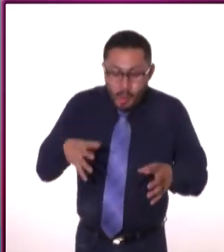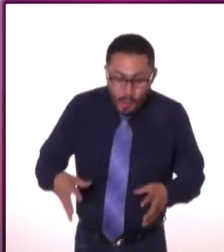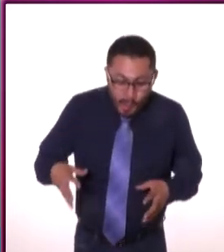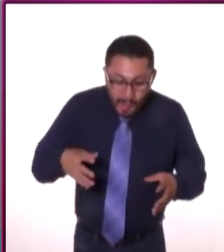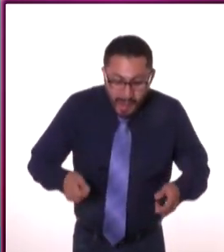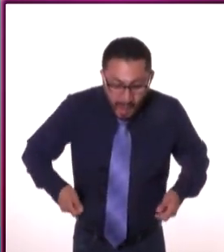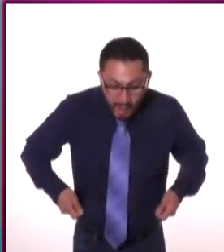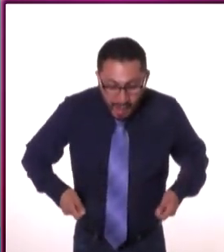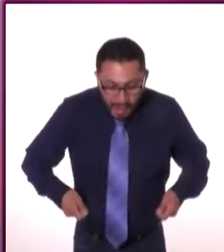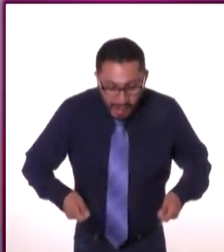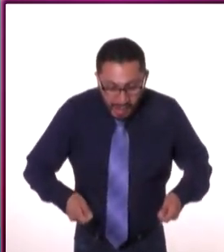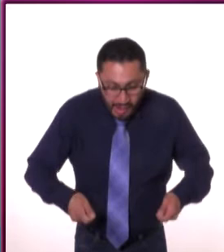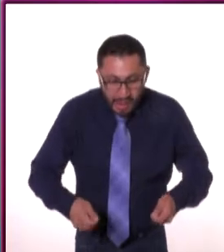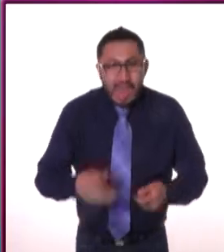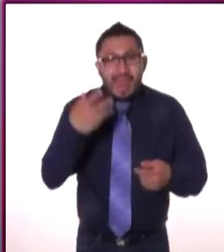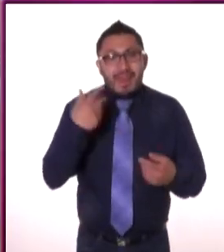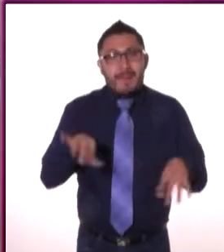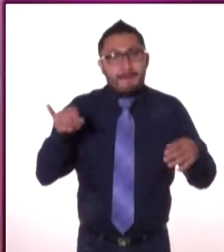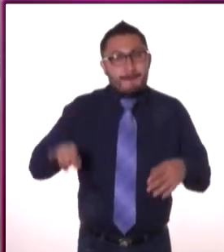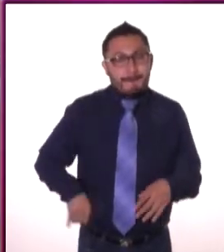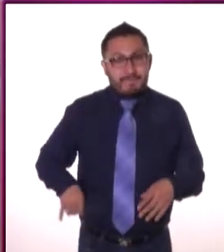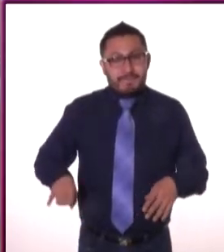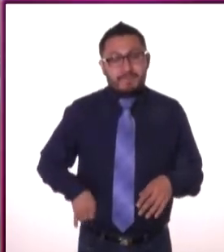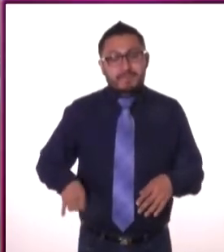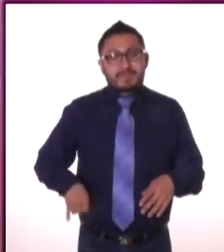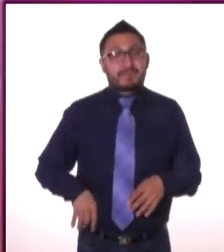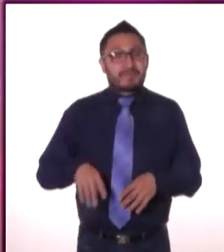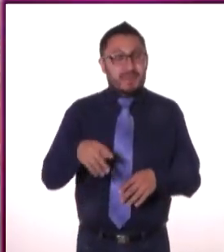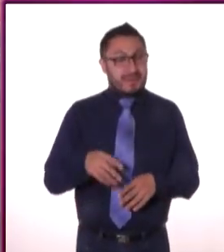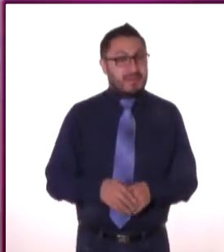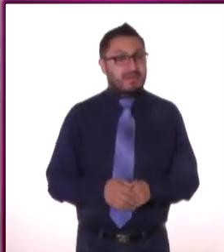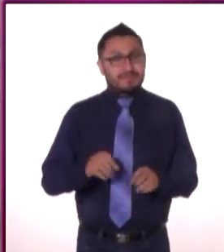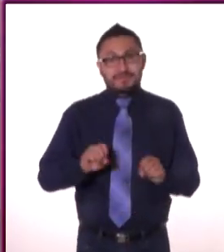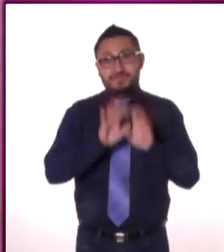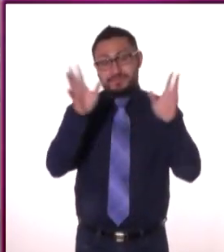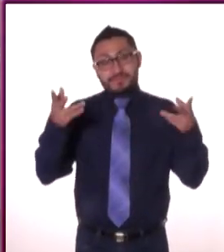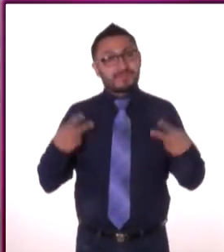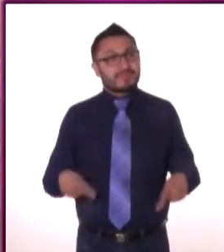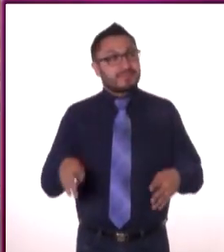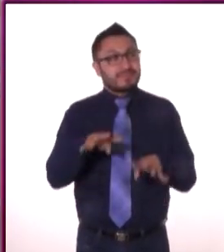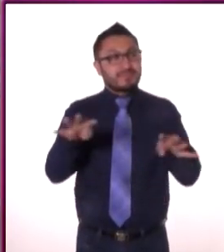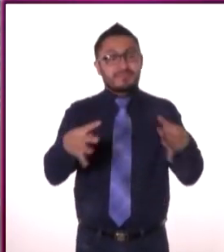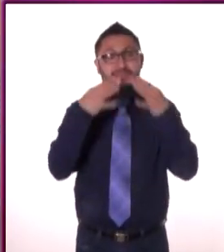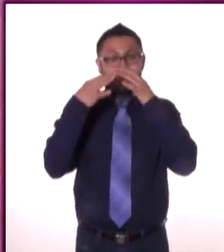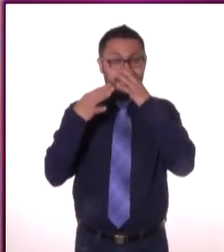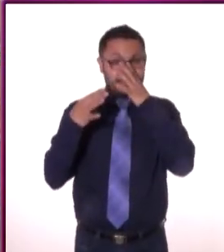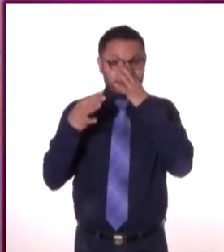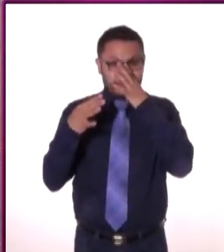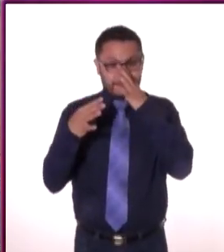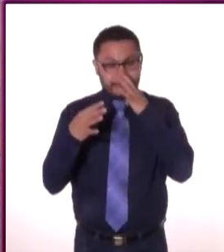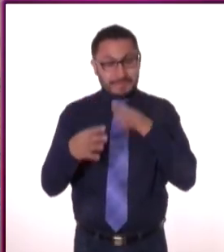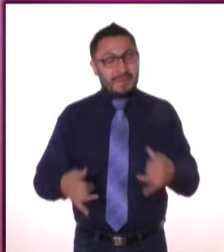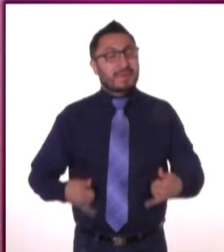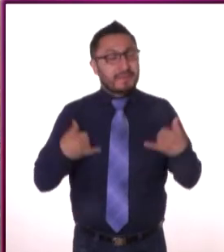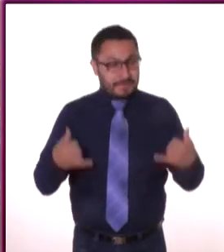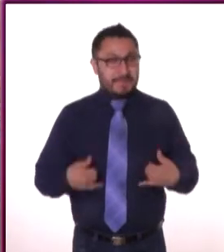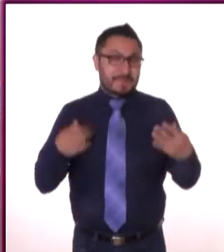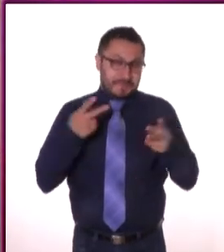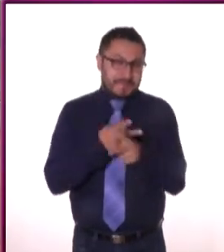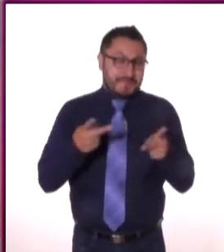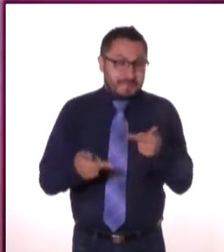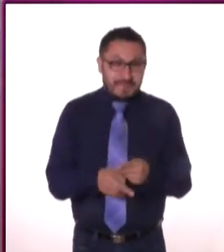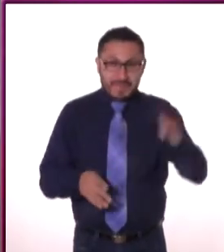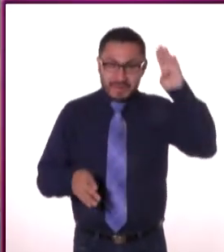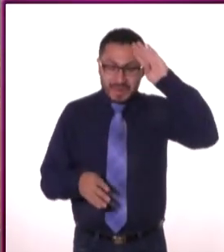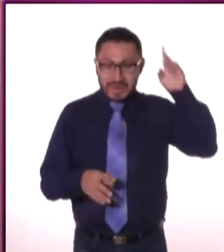carretilla de la parte de atrás, ¿no? Claro. Qué interesante. Y claro, las personas que nos están viendo mayoritariamente